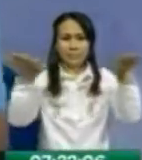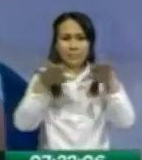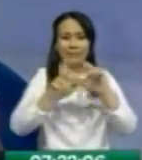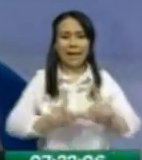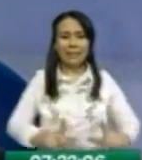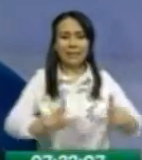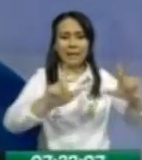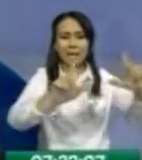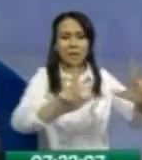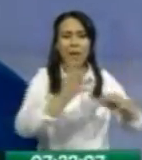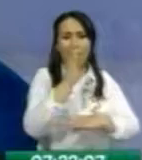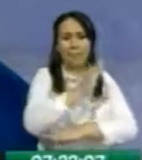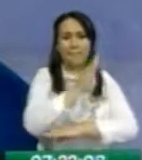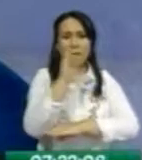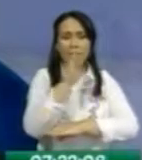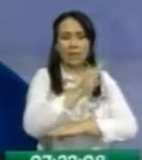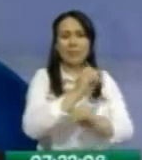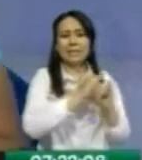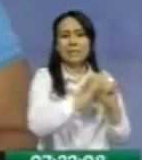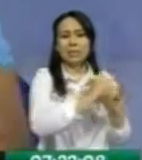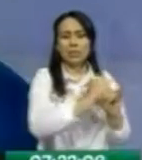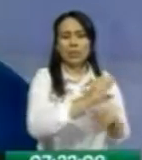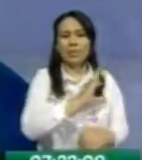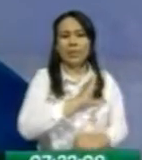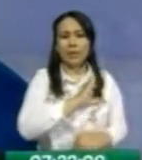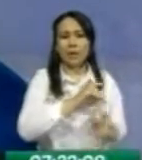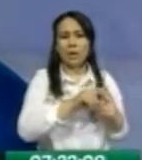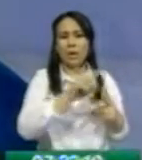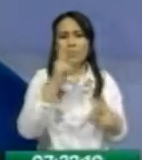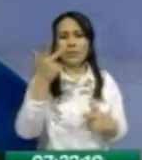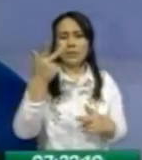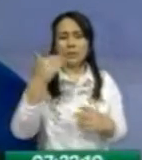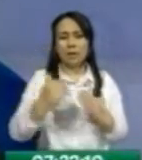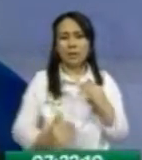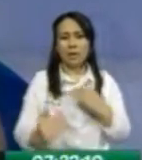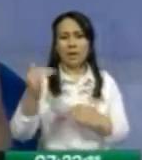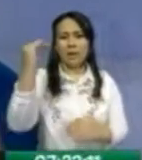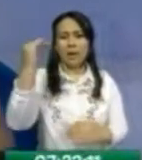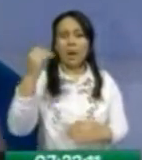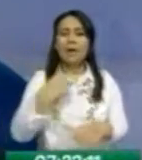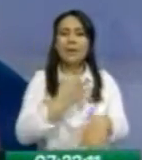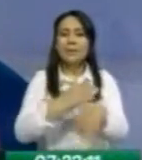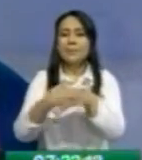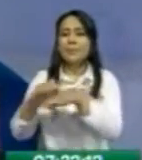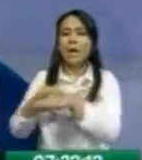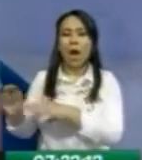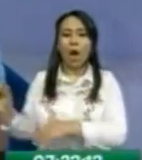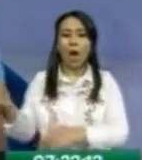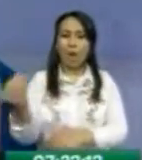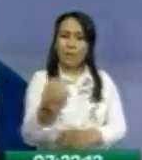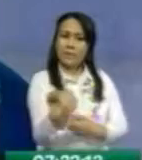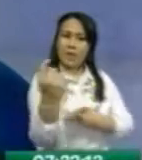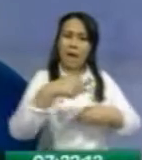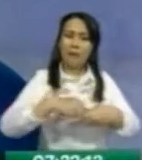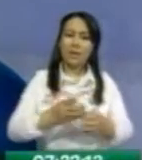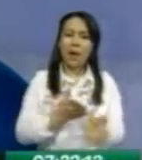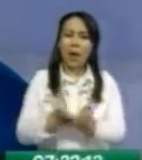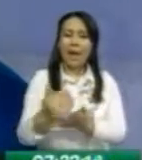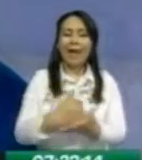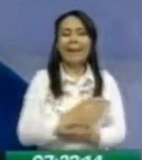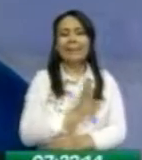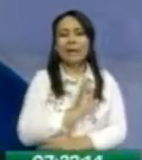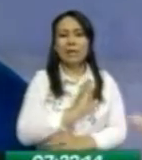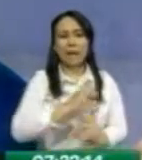título intermedio de un instituto técnico superior como un título de tercer nivel, lo cual invita a los jóvenes a acceder a las carreras